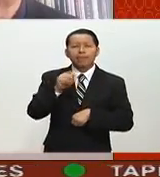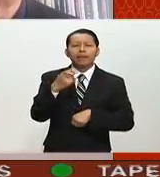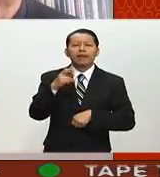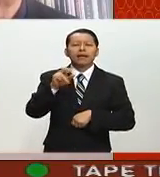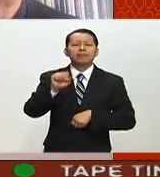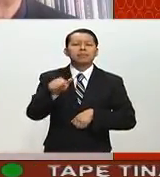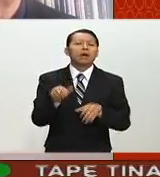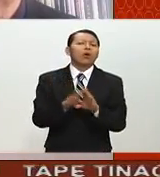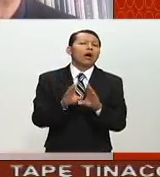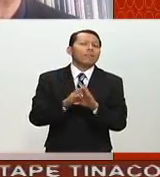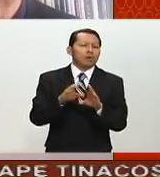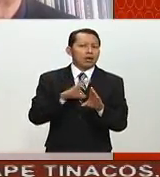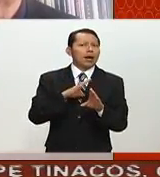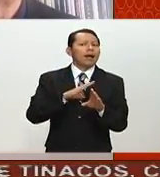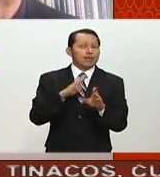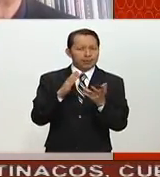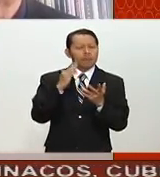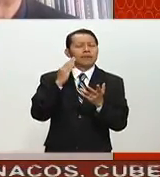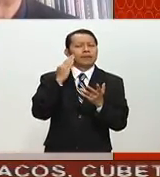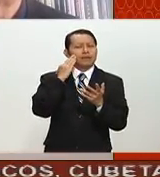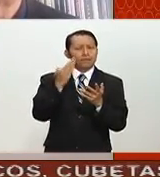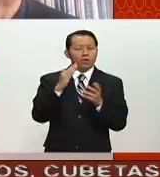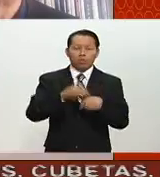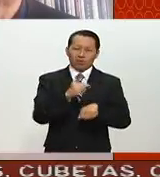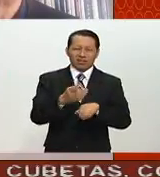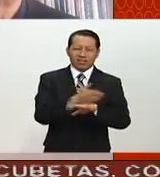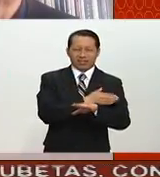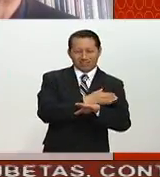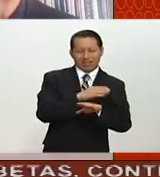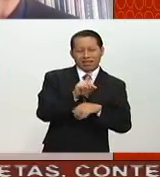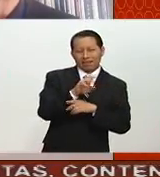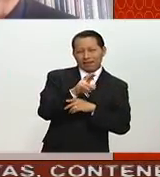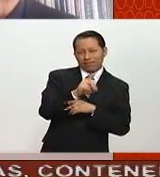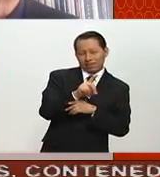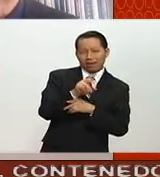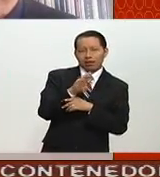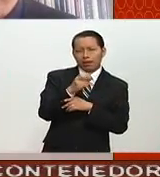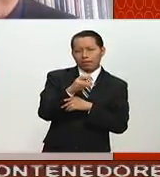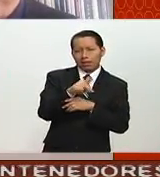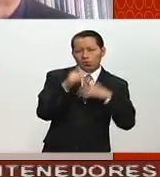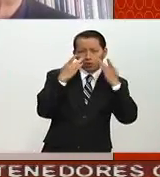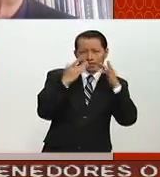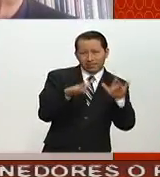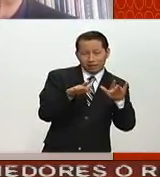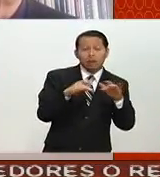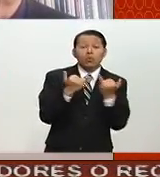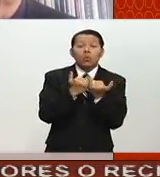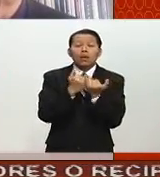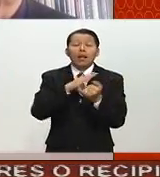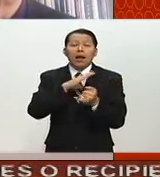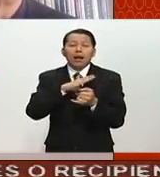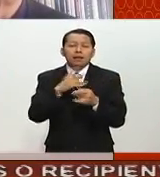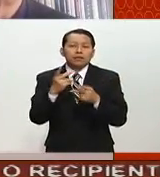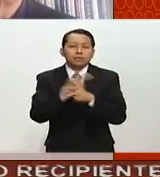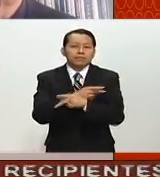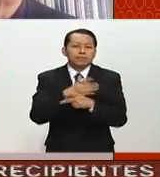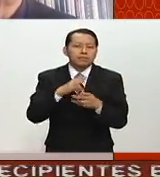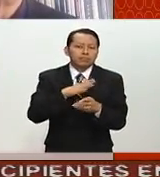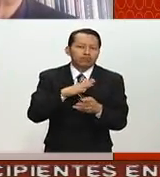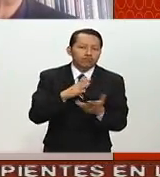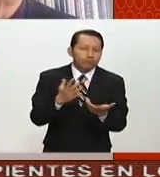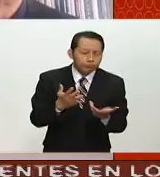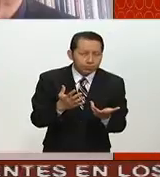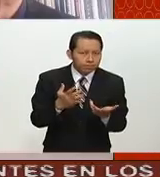en una etapa transitoria después de la renuncia de David Cameron. Es decir, también está el panorama el